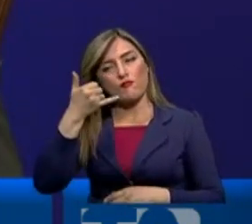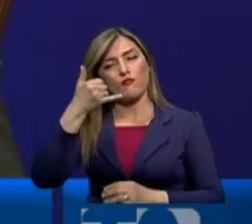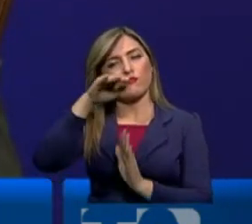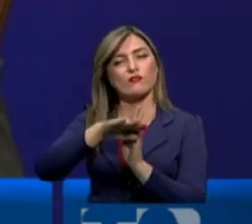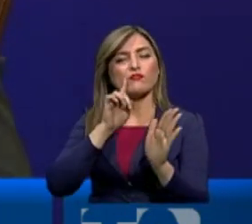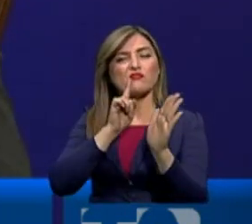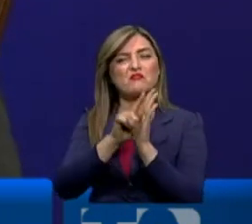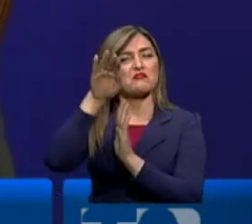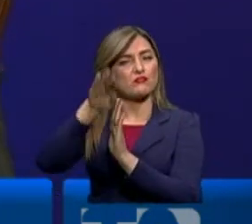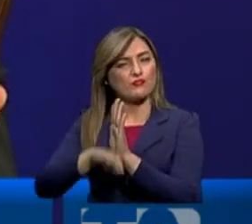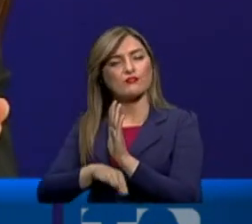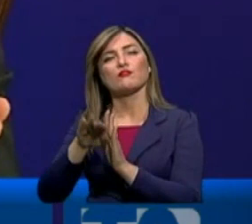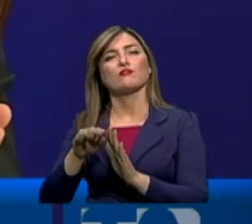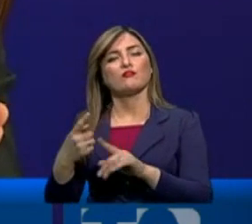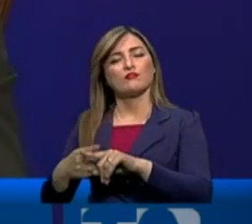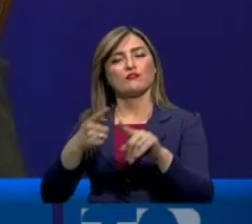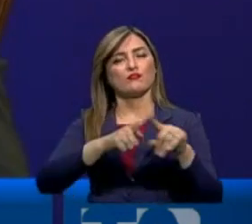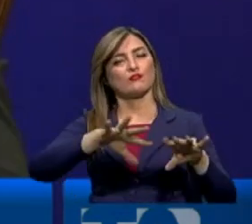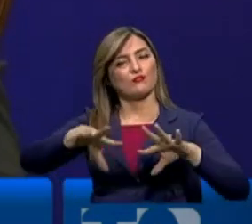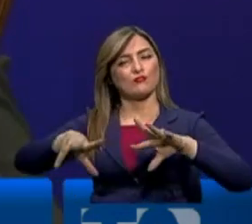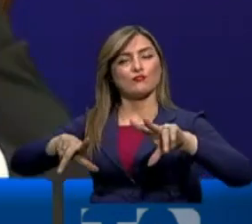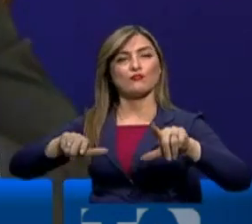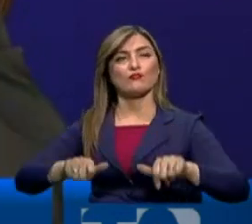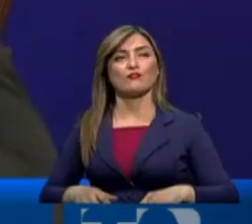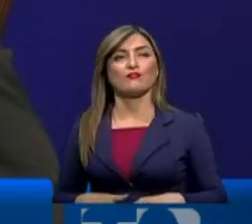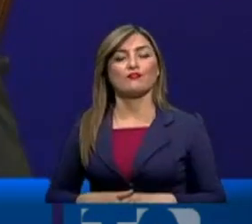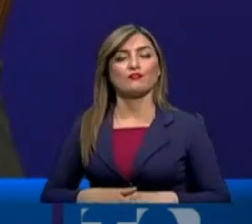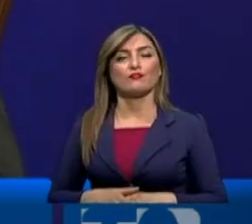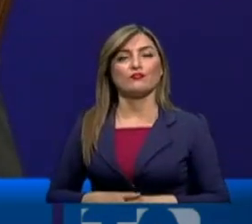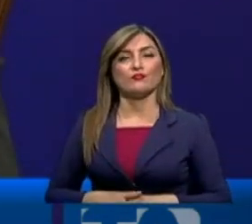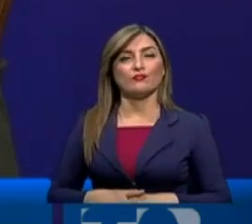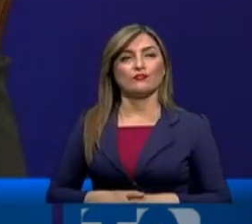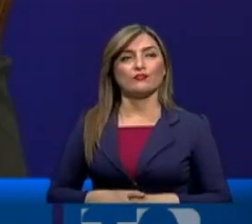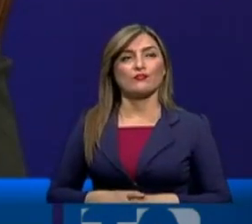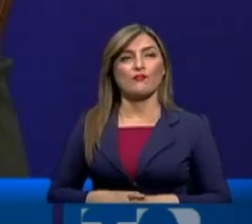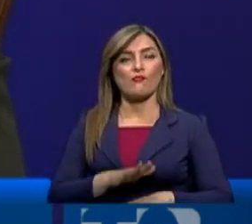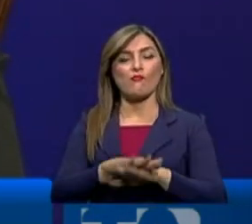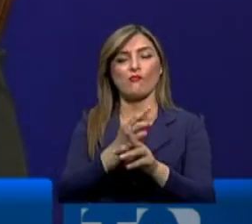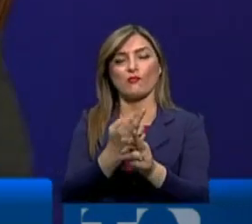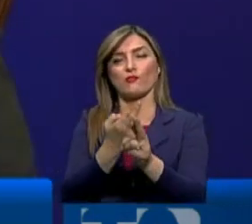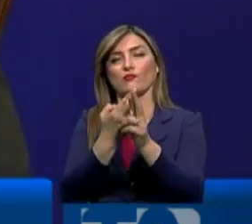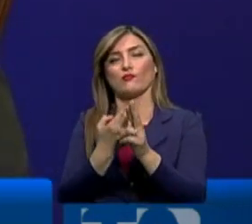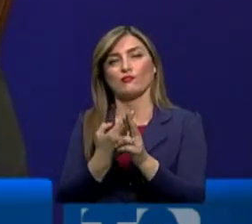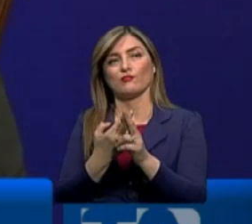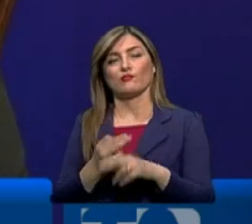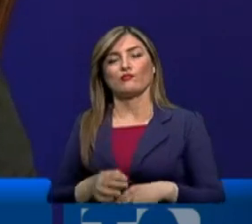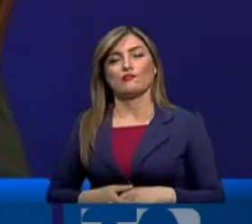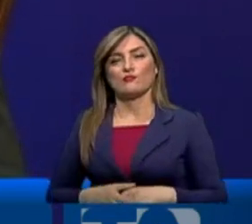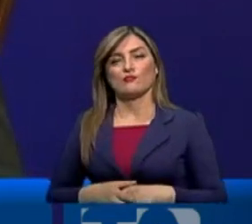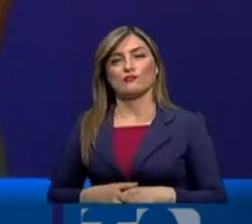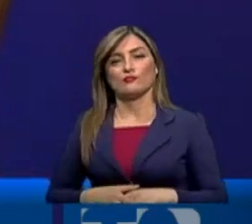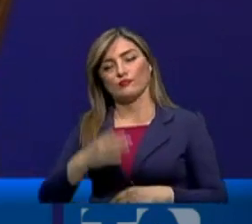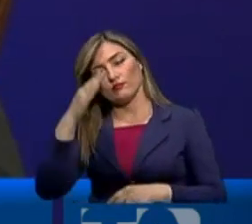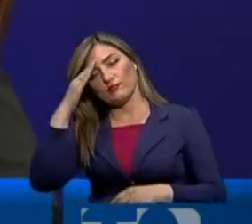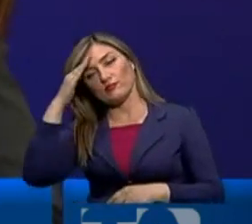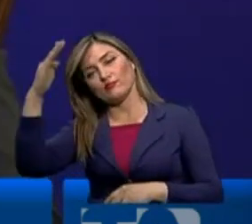menos denuncias por todo tipo de robo, lo cual de alguna manera también va en la misma línea de los resultados y acciones conjuntas de